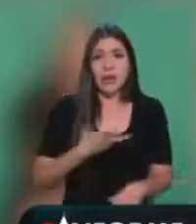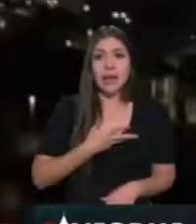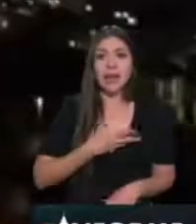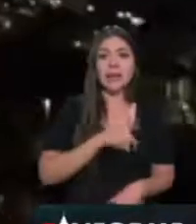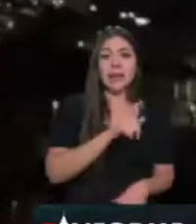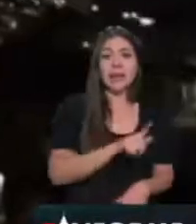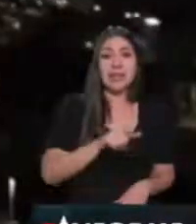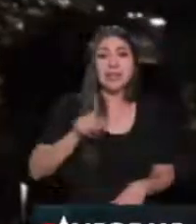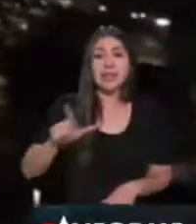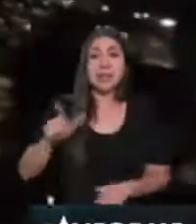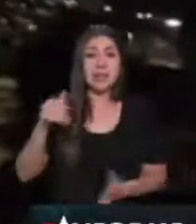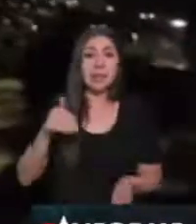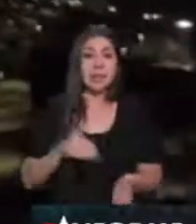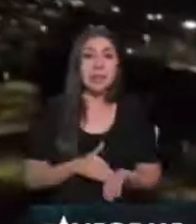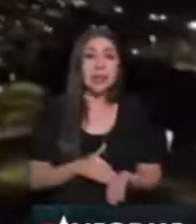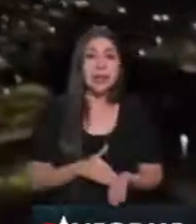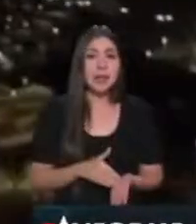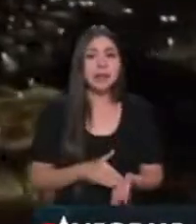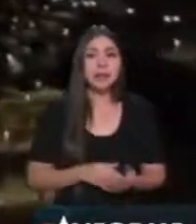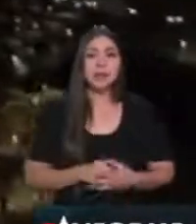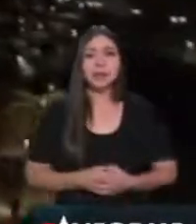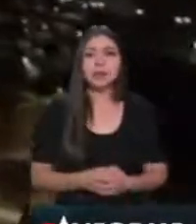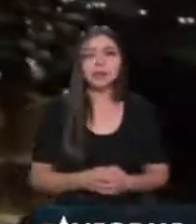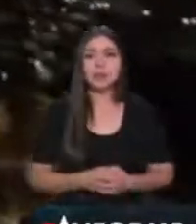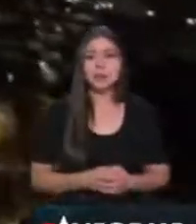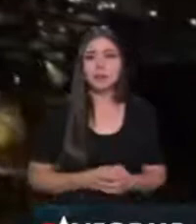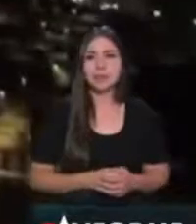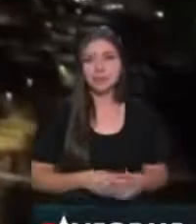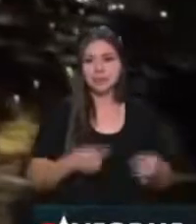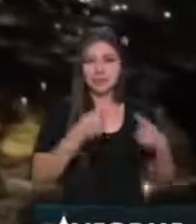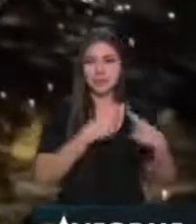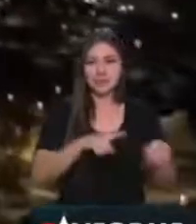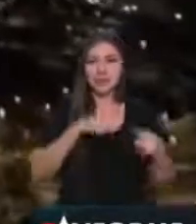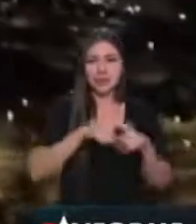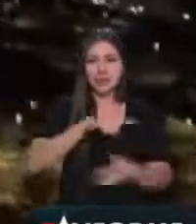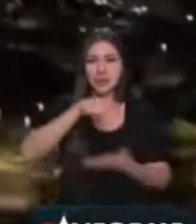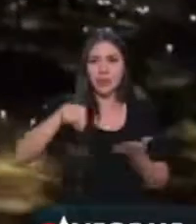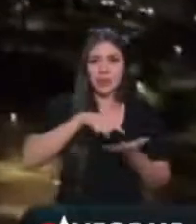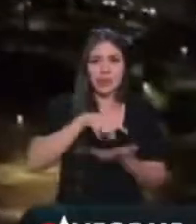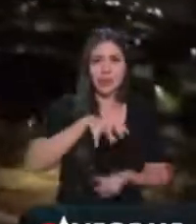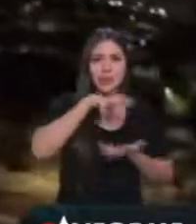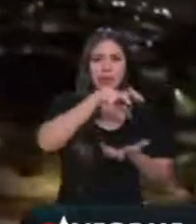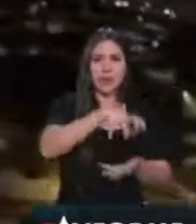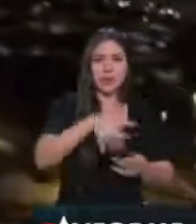77,000. Dentro de estas centrales de autoabasto están